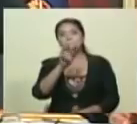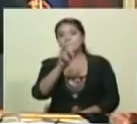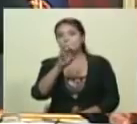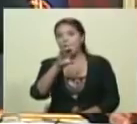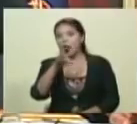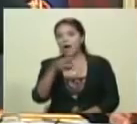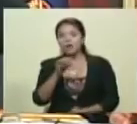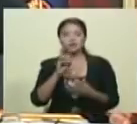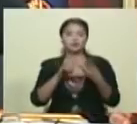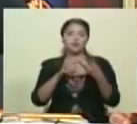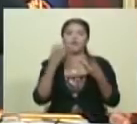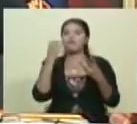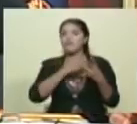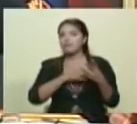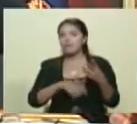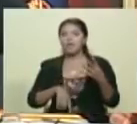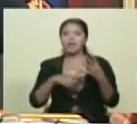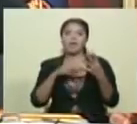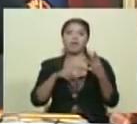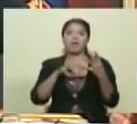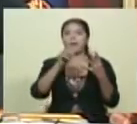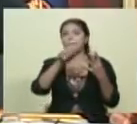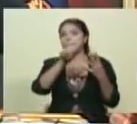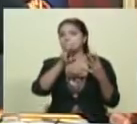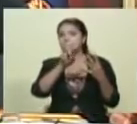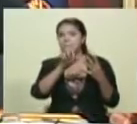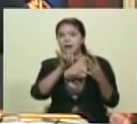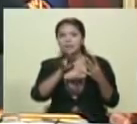de Fidel, de Martí.